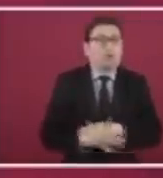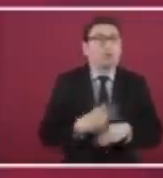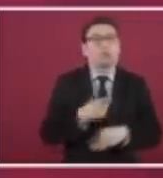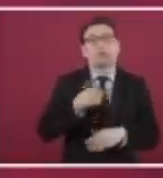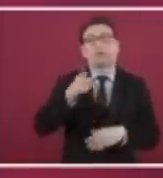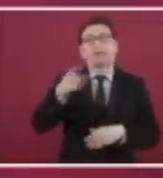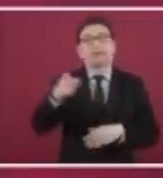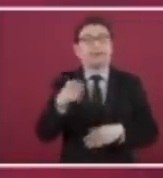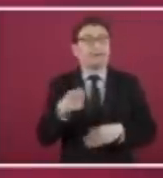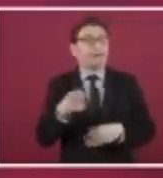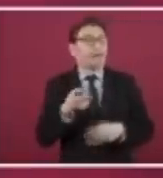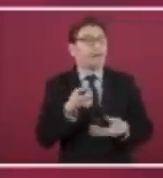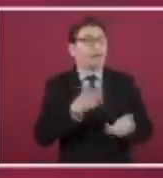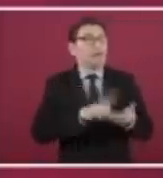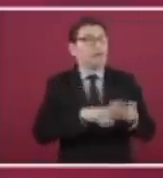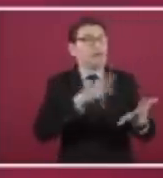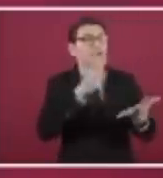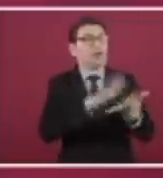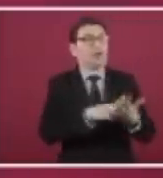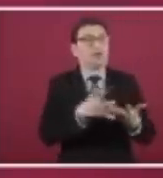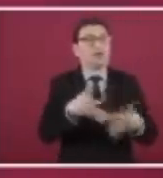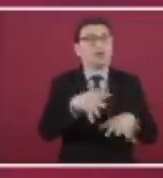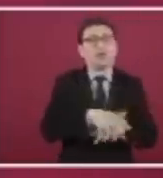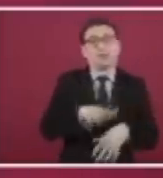integrada la averiguación.